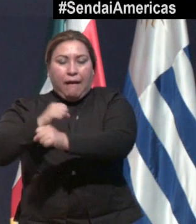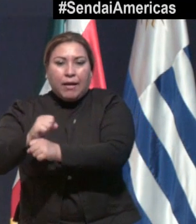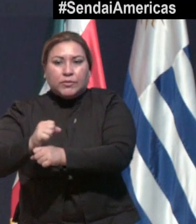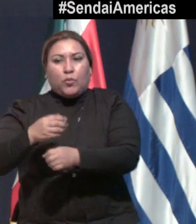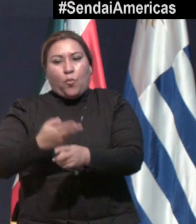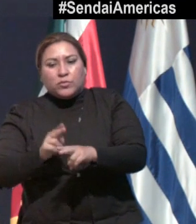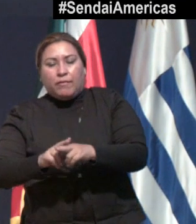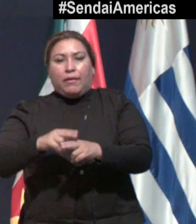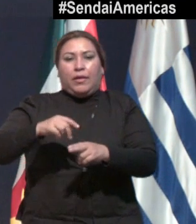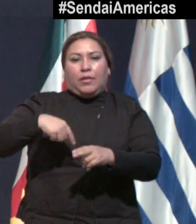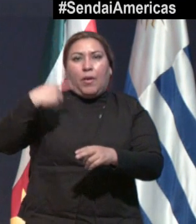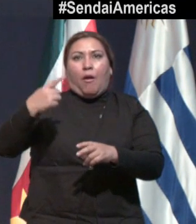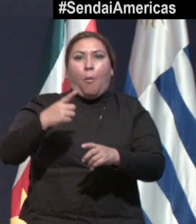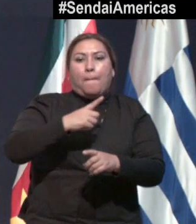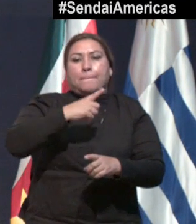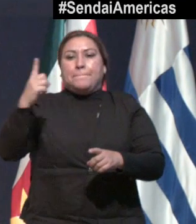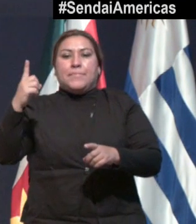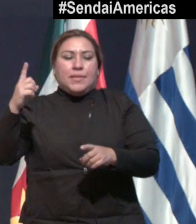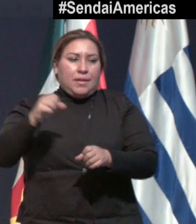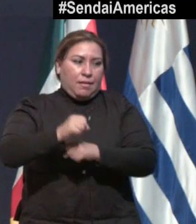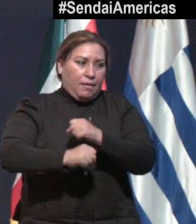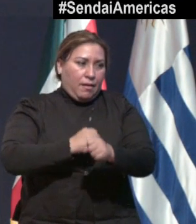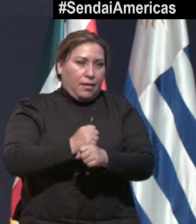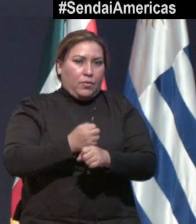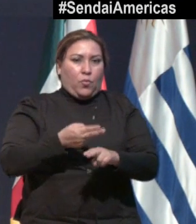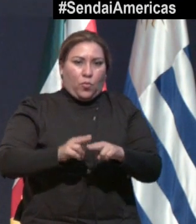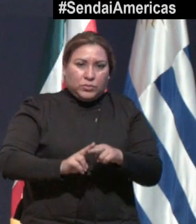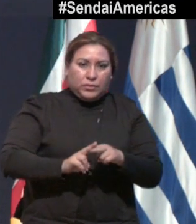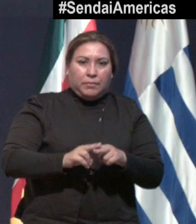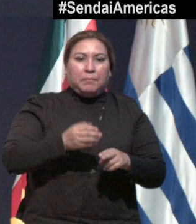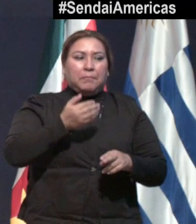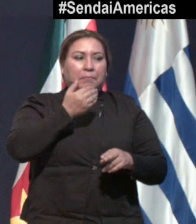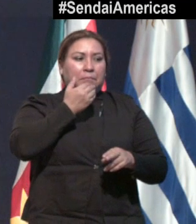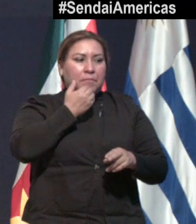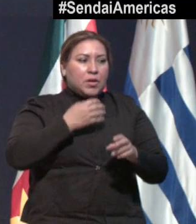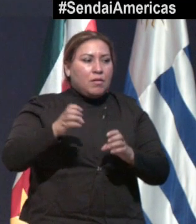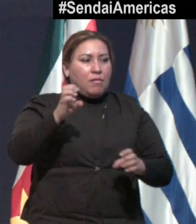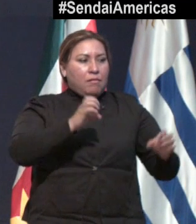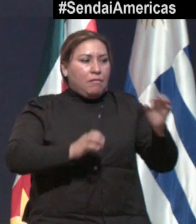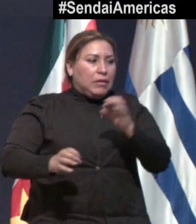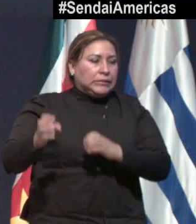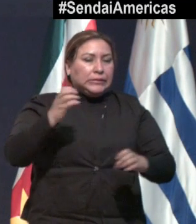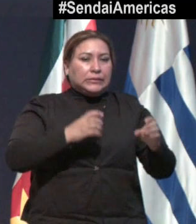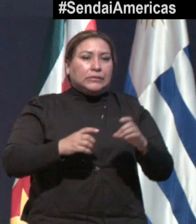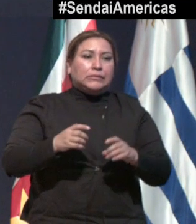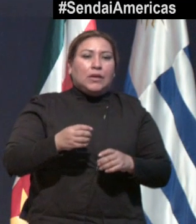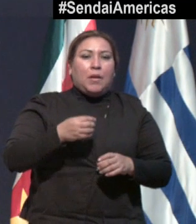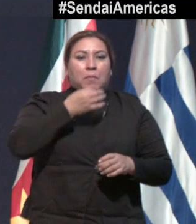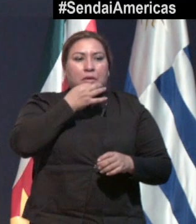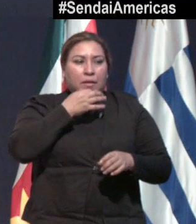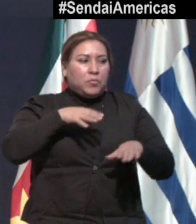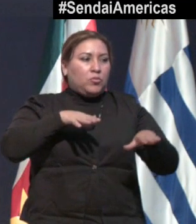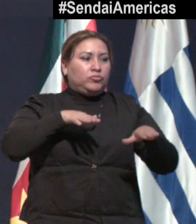hasta 1000 años. Creo que los científicos todavía están discutiendo si el terremoto